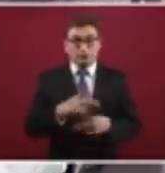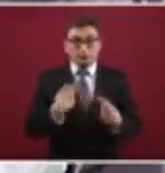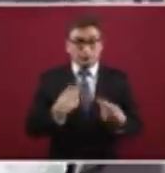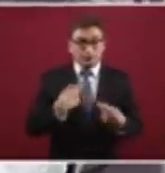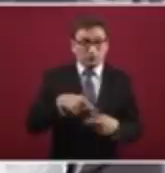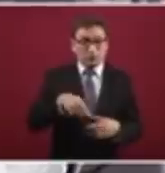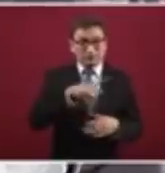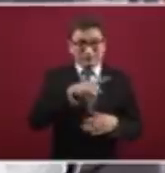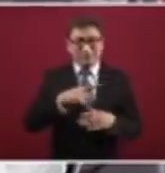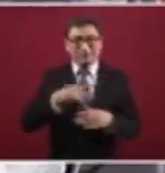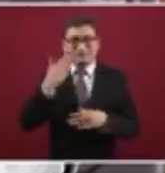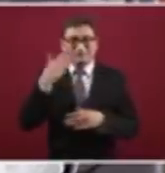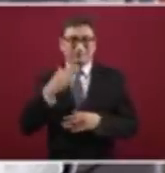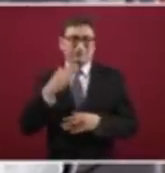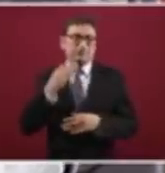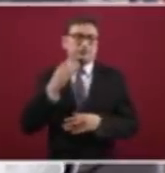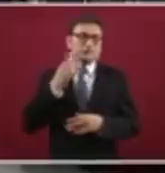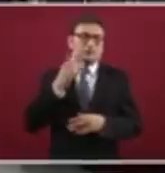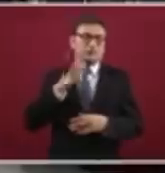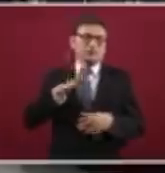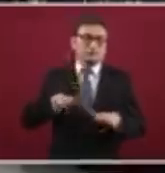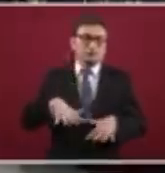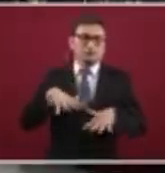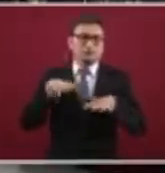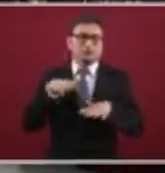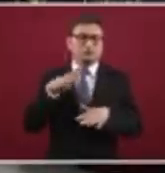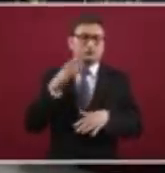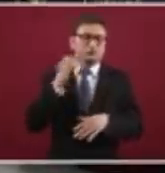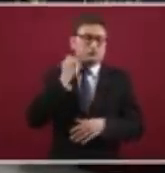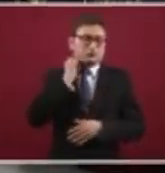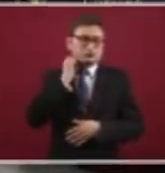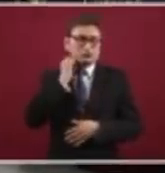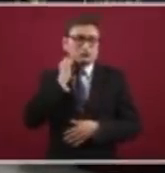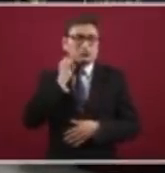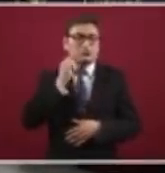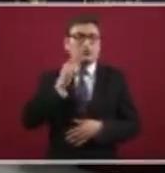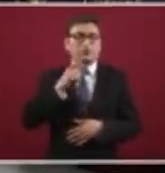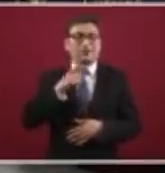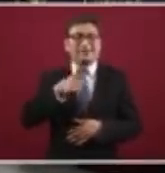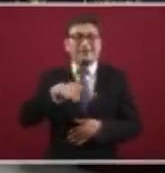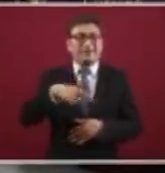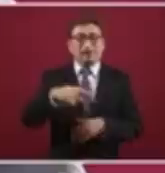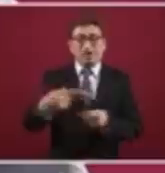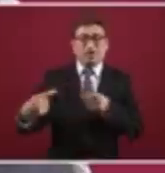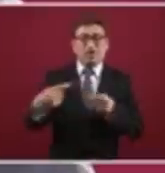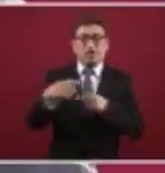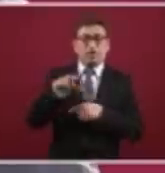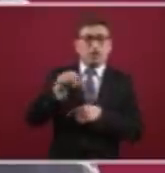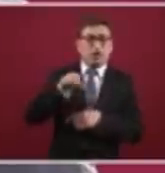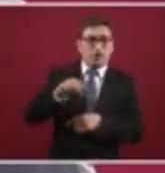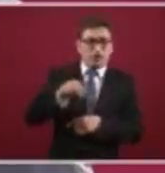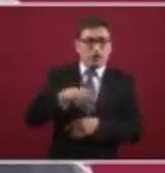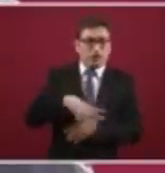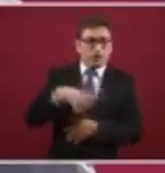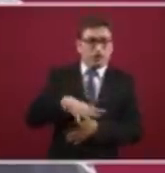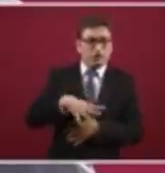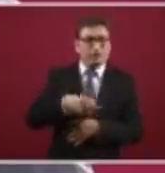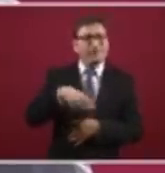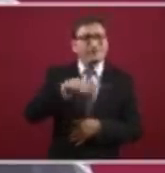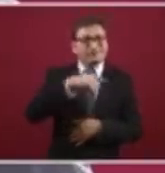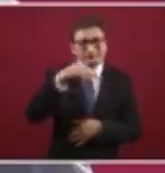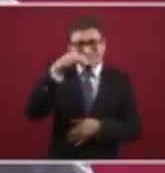los legisladores que se oponen qué esto no